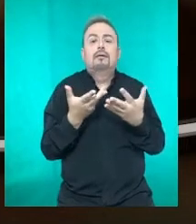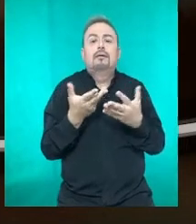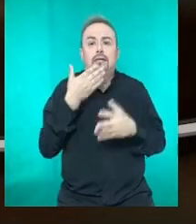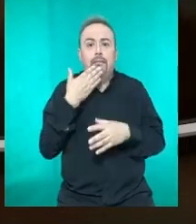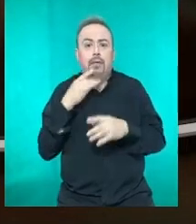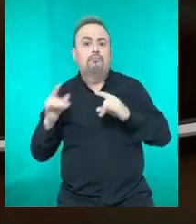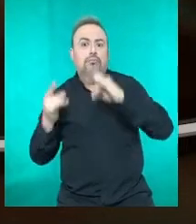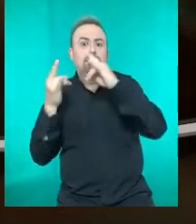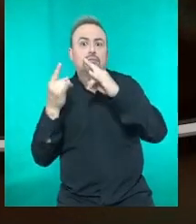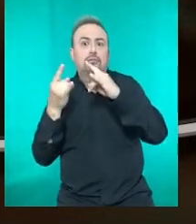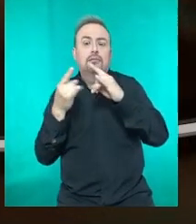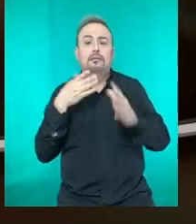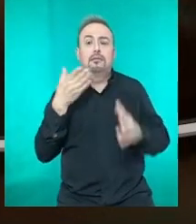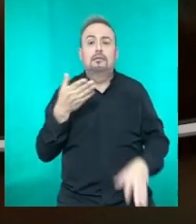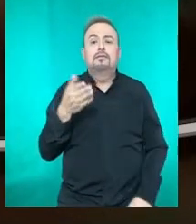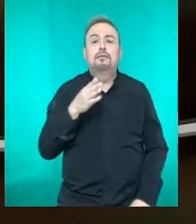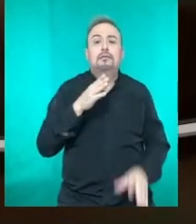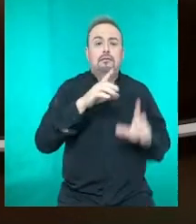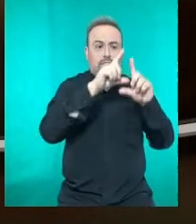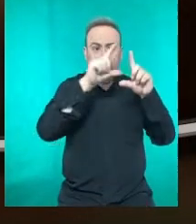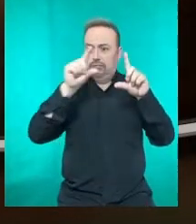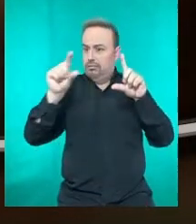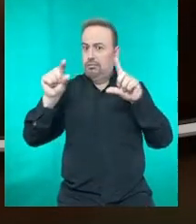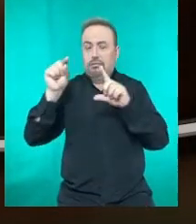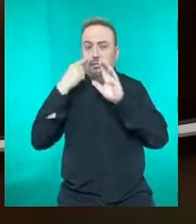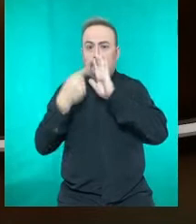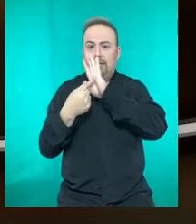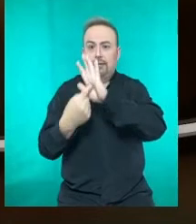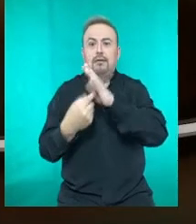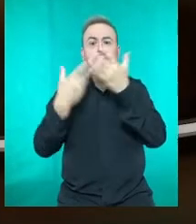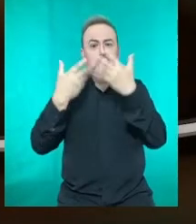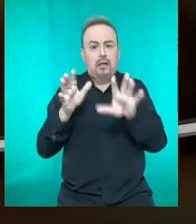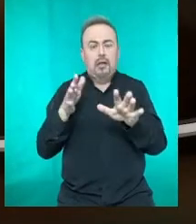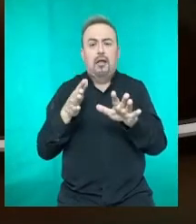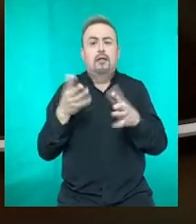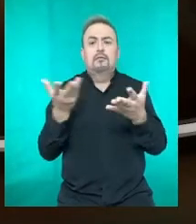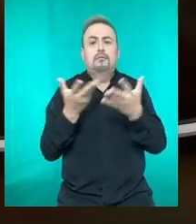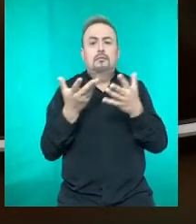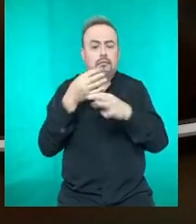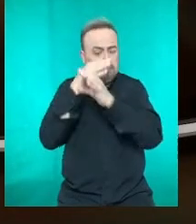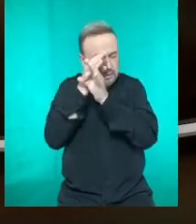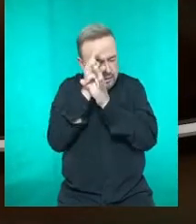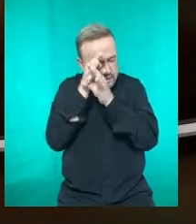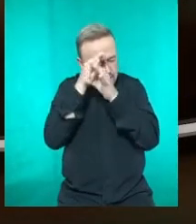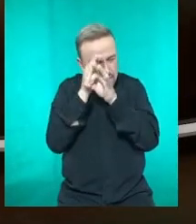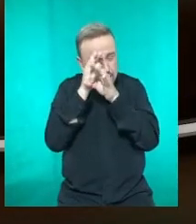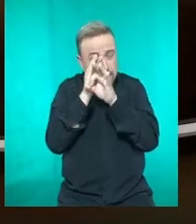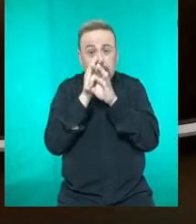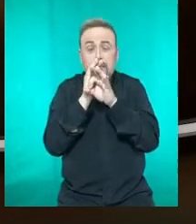a la derecha, más allá del tipo de material, hay imágenes que se han obtenido mediante microscopía electrónica de